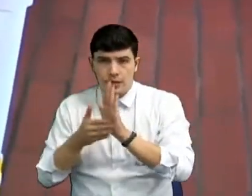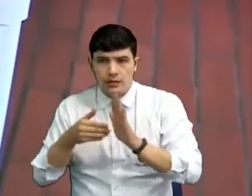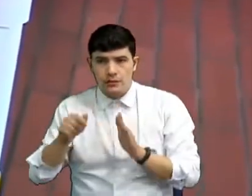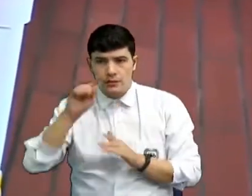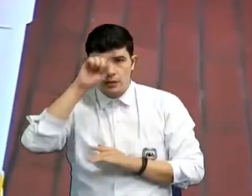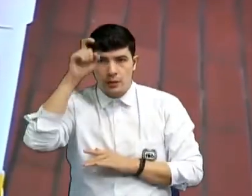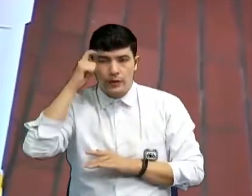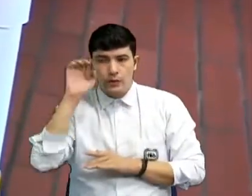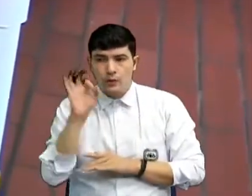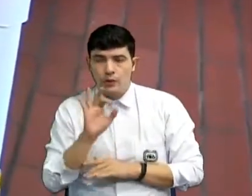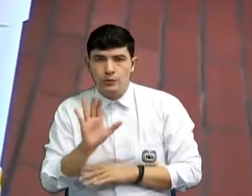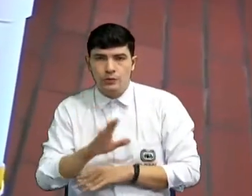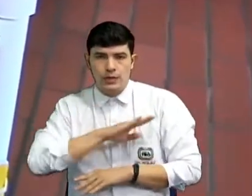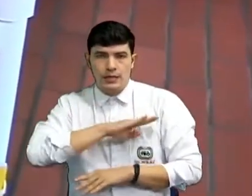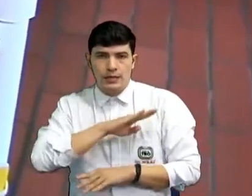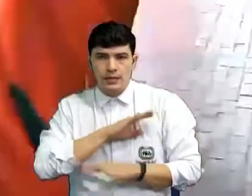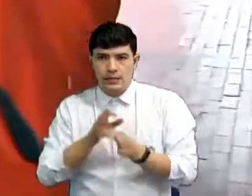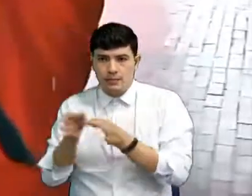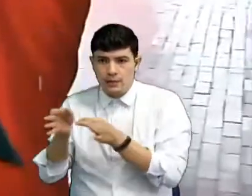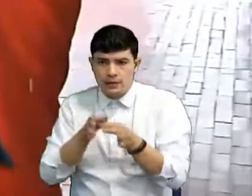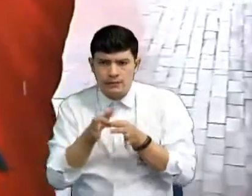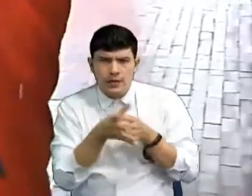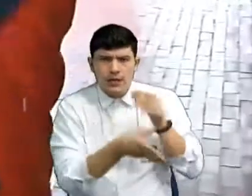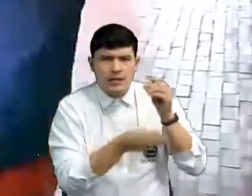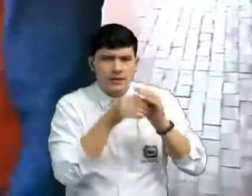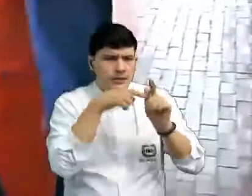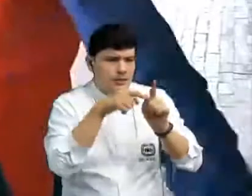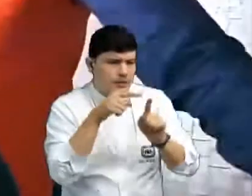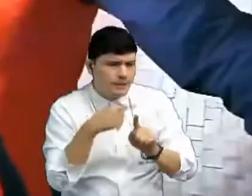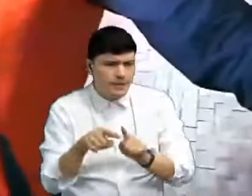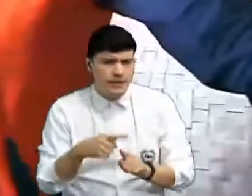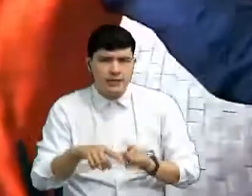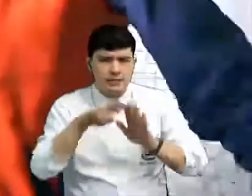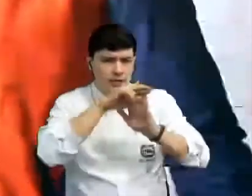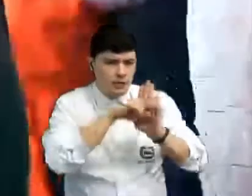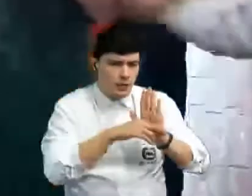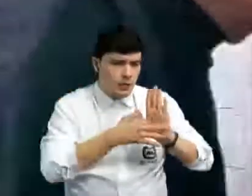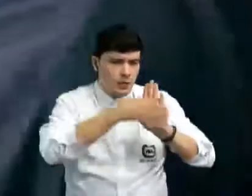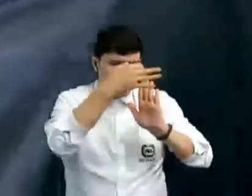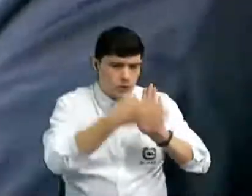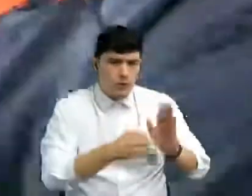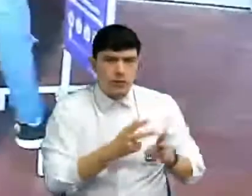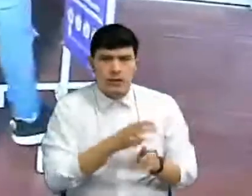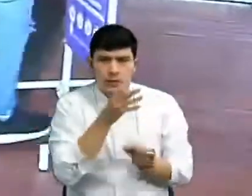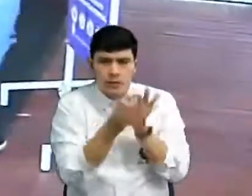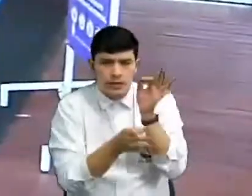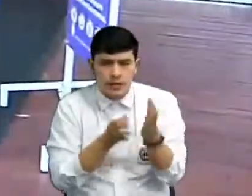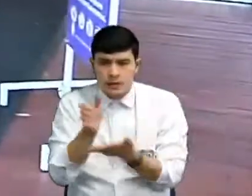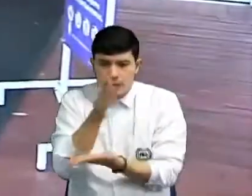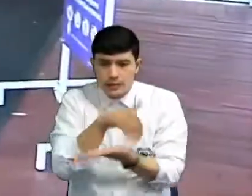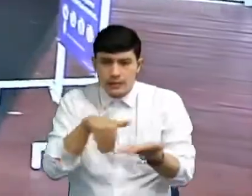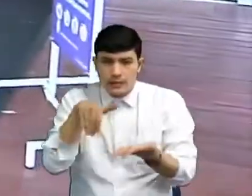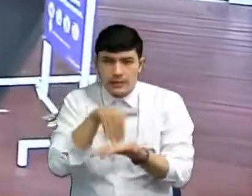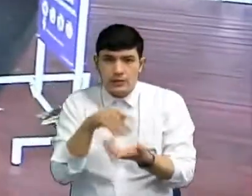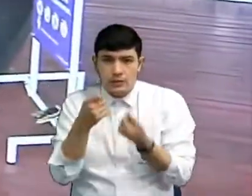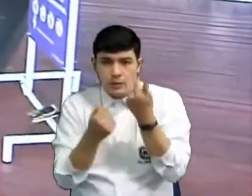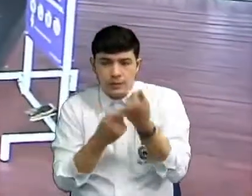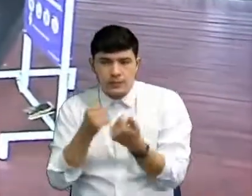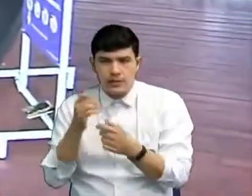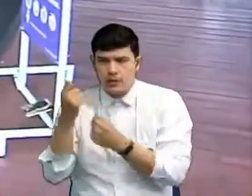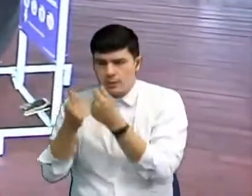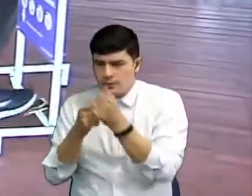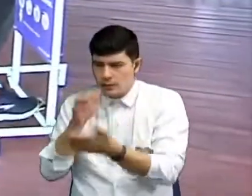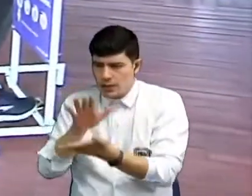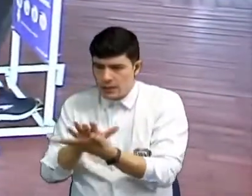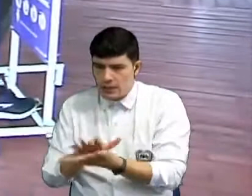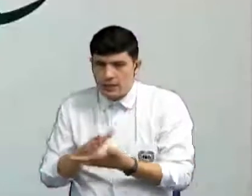de la alcaldía municipal, y todos estos protocolos de bioseguridad permiten que dentro del centro comercial el comercio se dé de una manera tranquila y